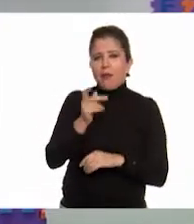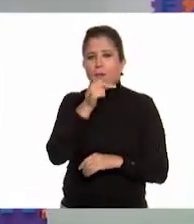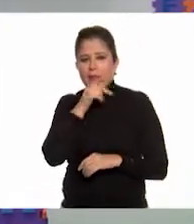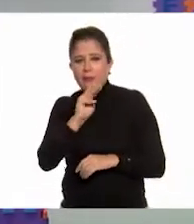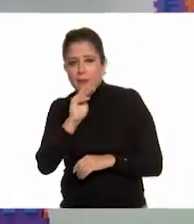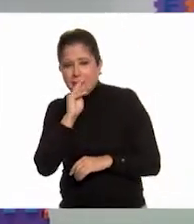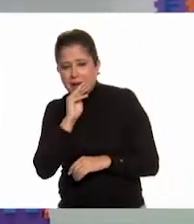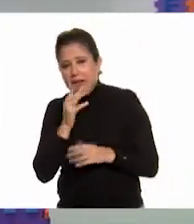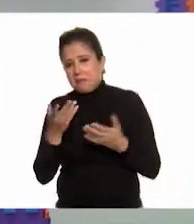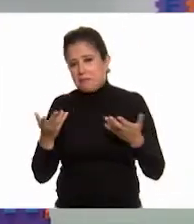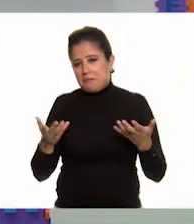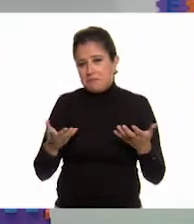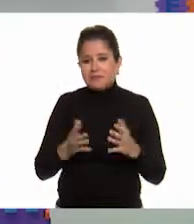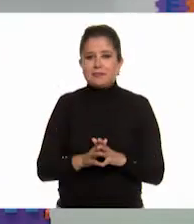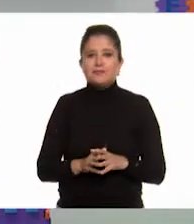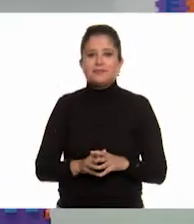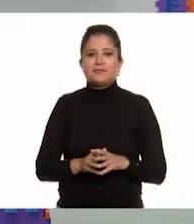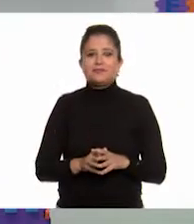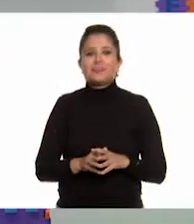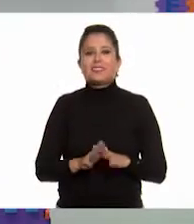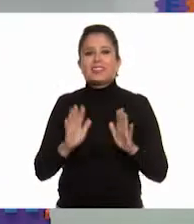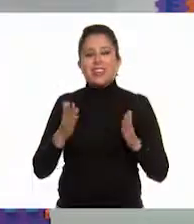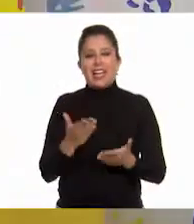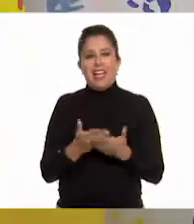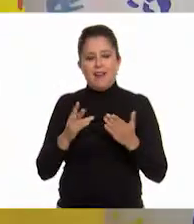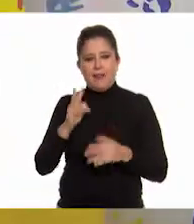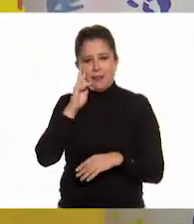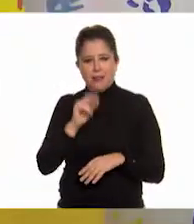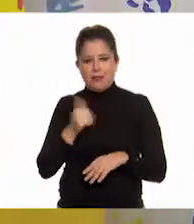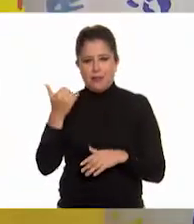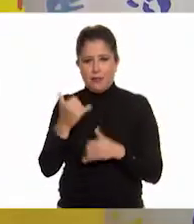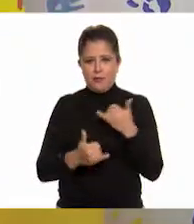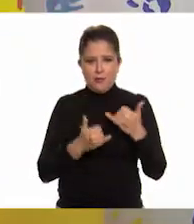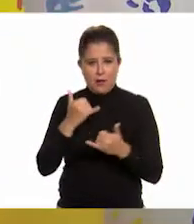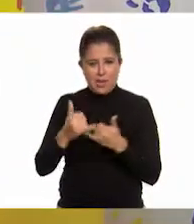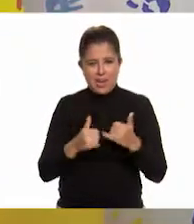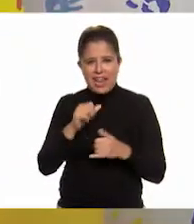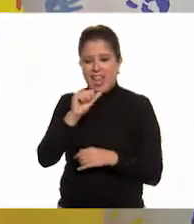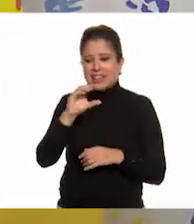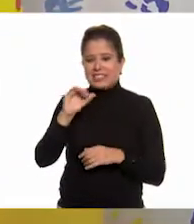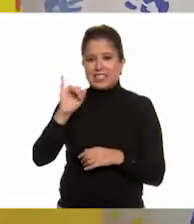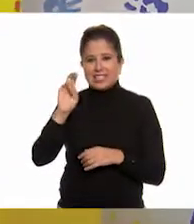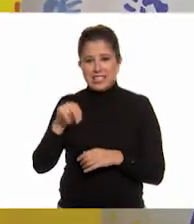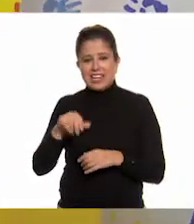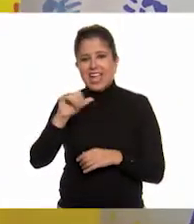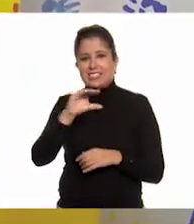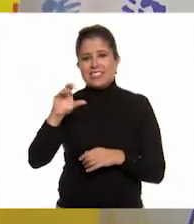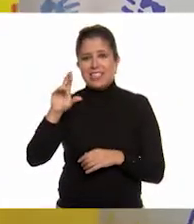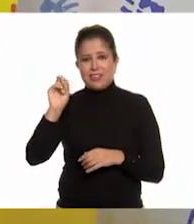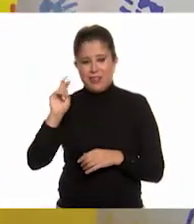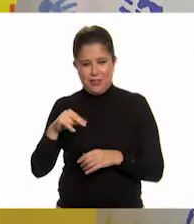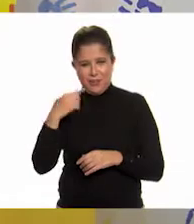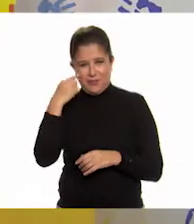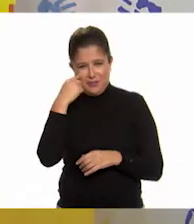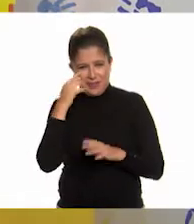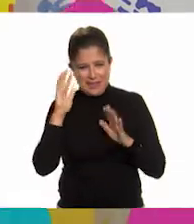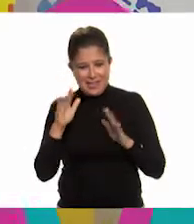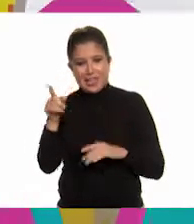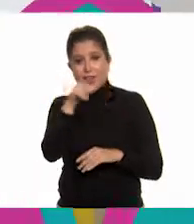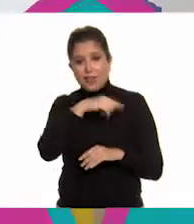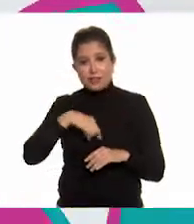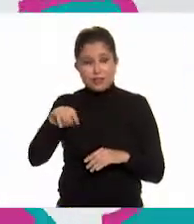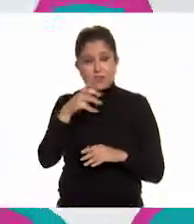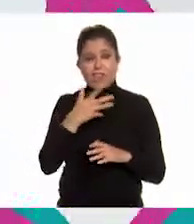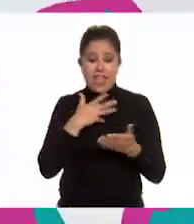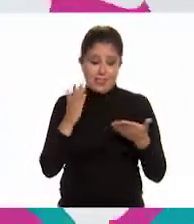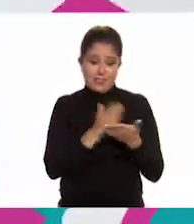mamá. Claro. Ahora vamos a ver el siguiente juego que se llama Acerrín Acerrán. Vamos a verlo. Nosotros lo tenemos